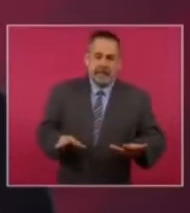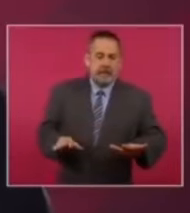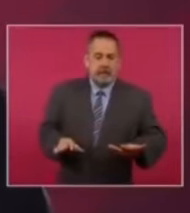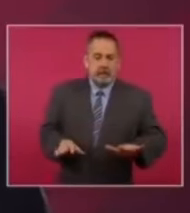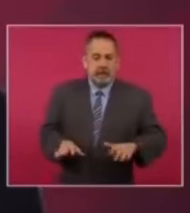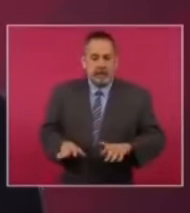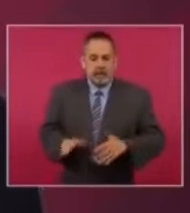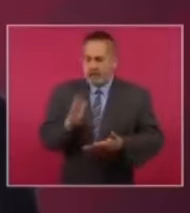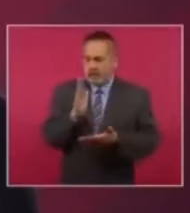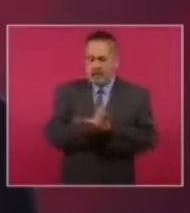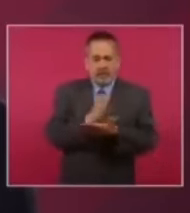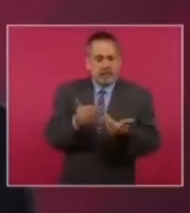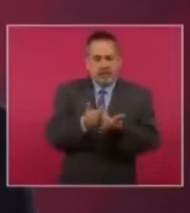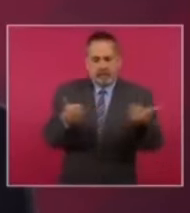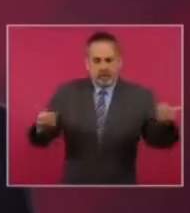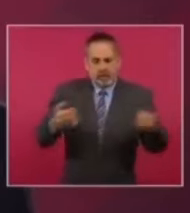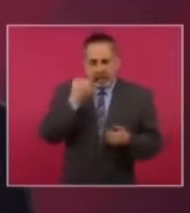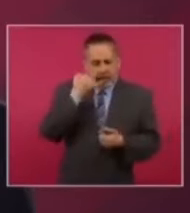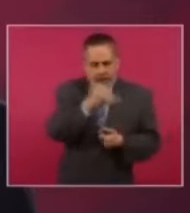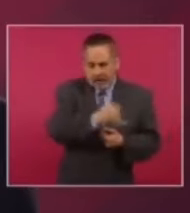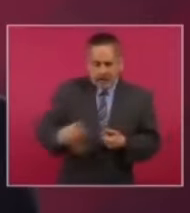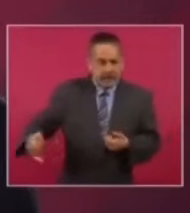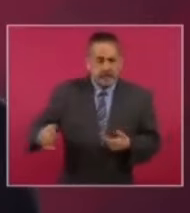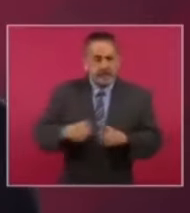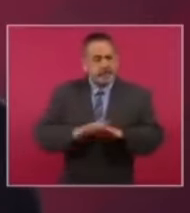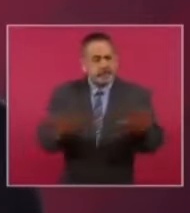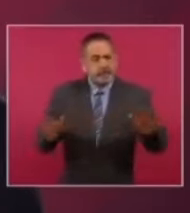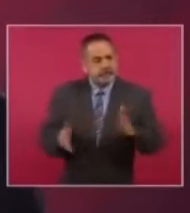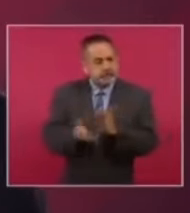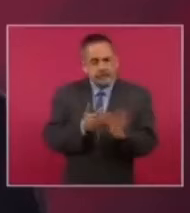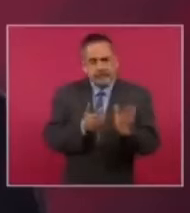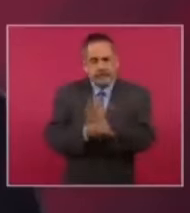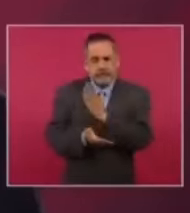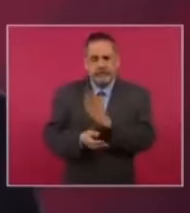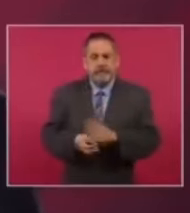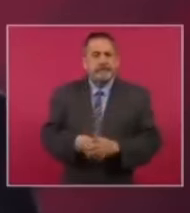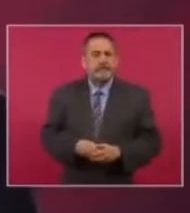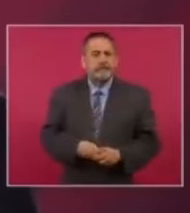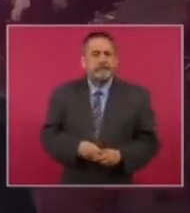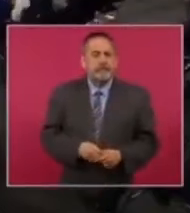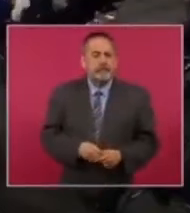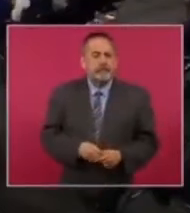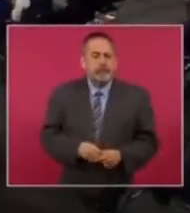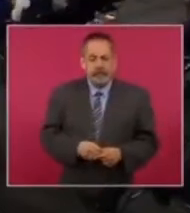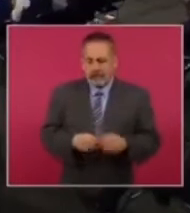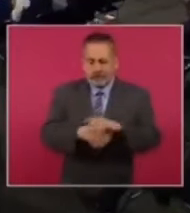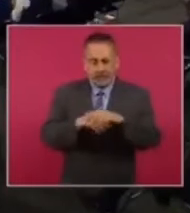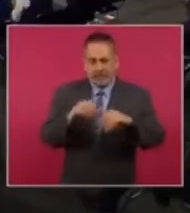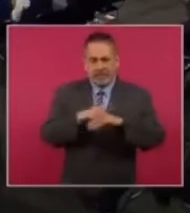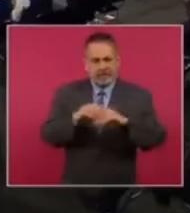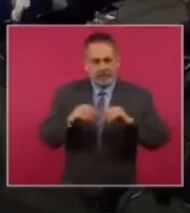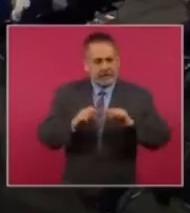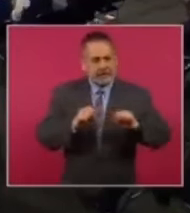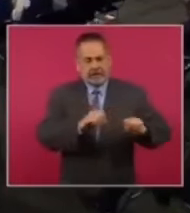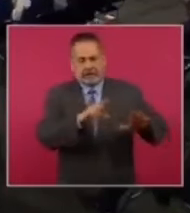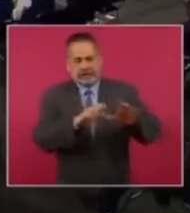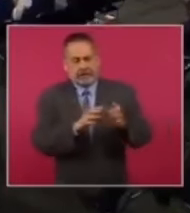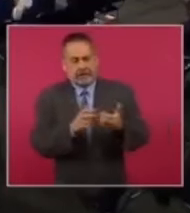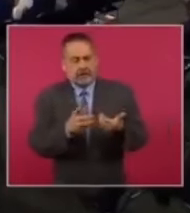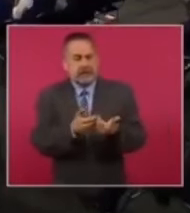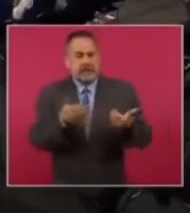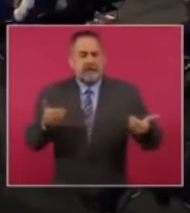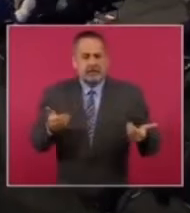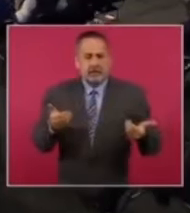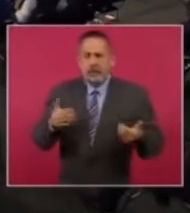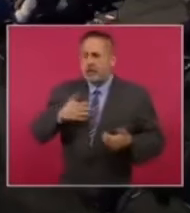que se separen que se deslinde lo que es la